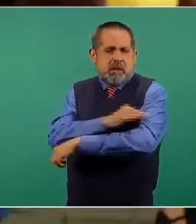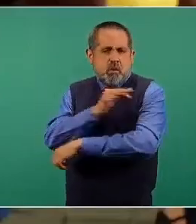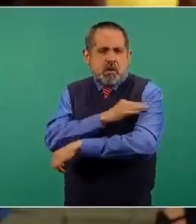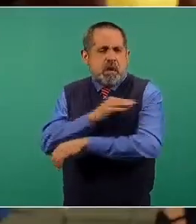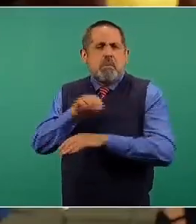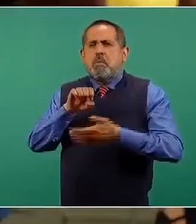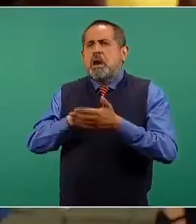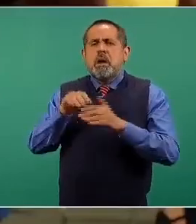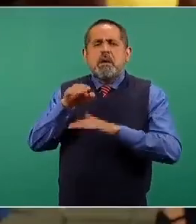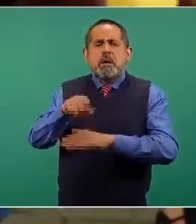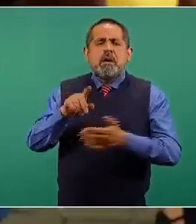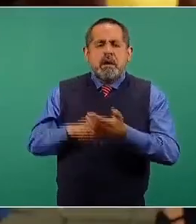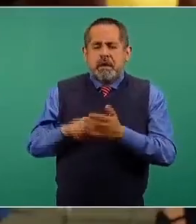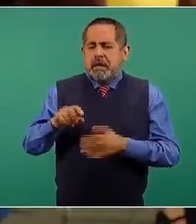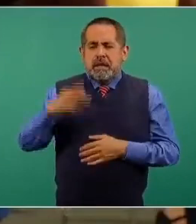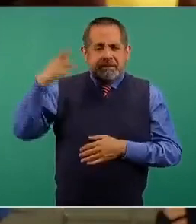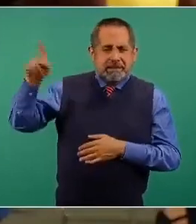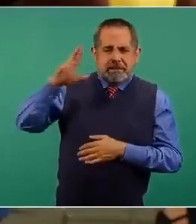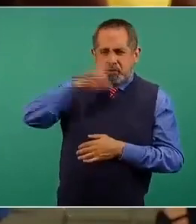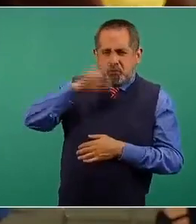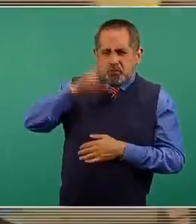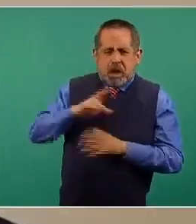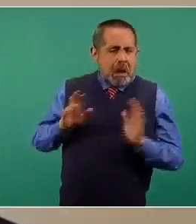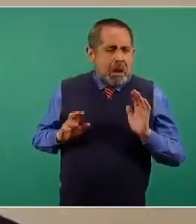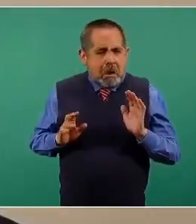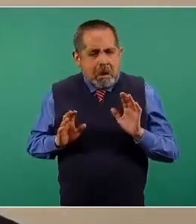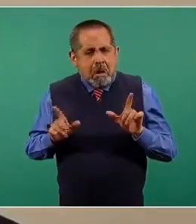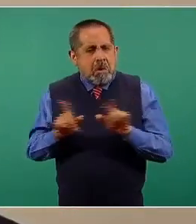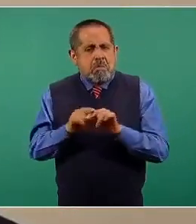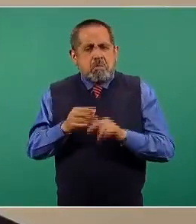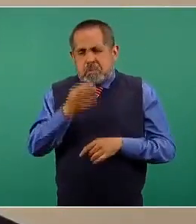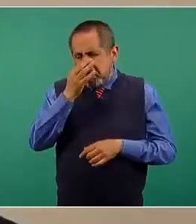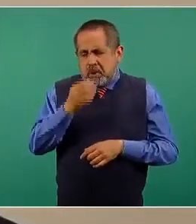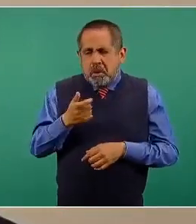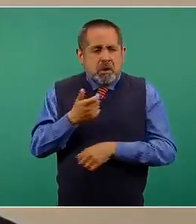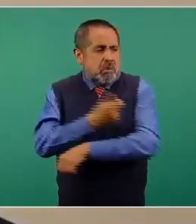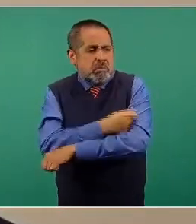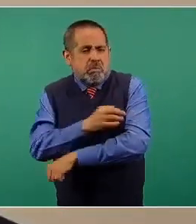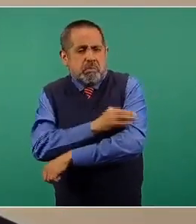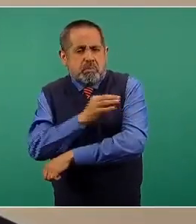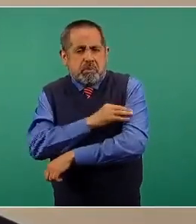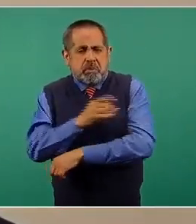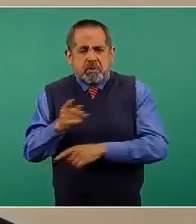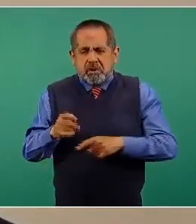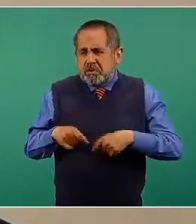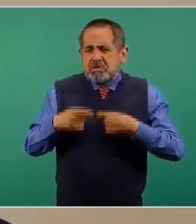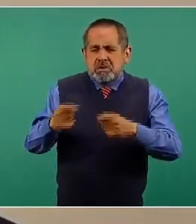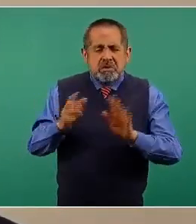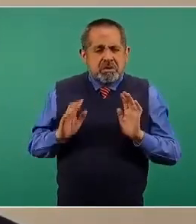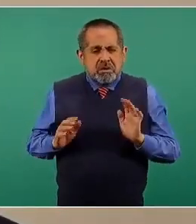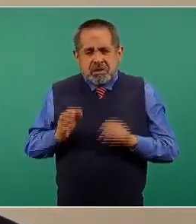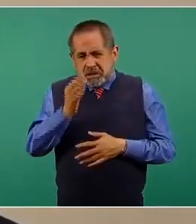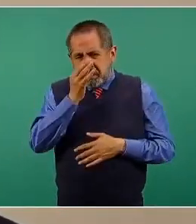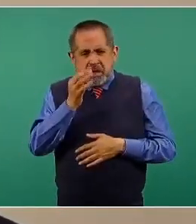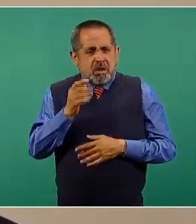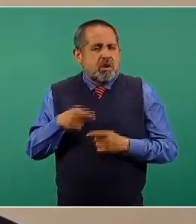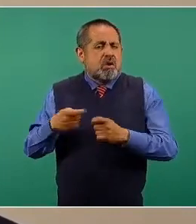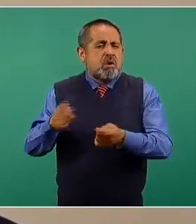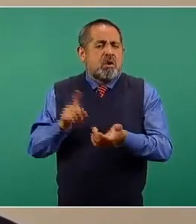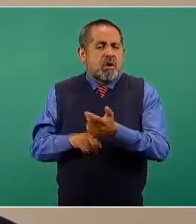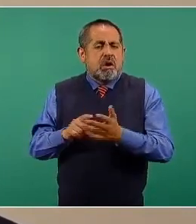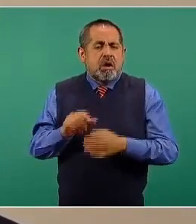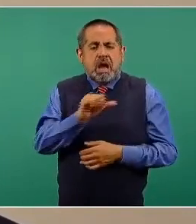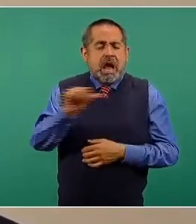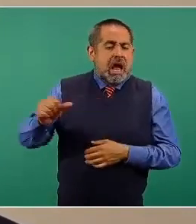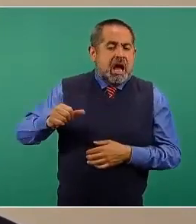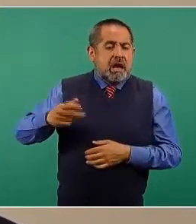específicamente hablando de Sputnik y Sinovac, pues solamente se han aplicado, y AstraZeneca también, solamente se han aplicado